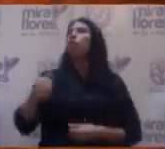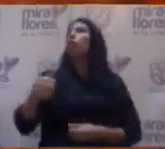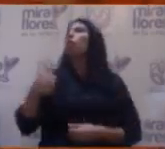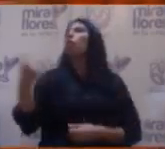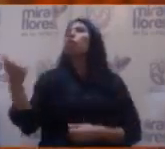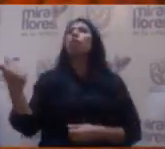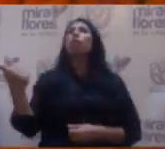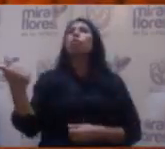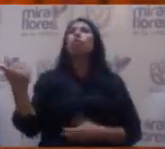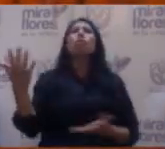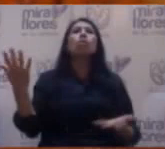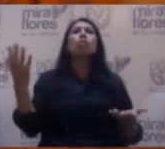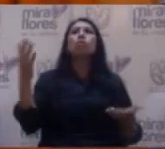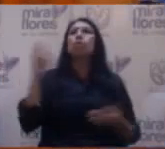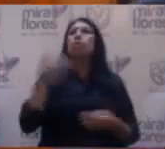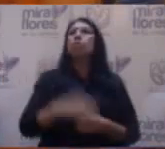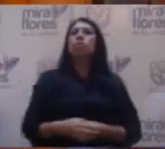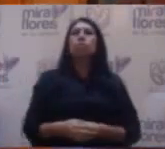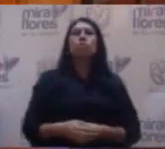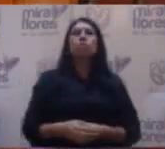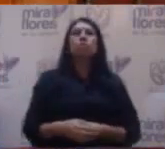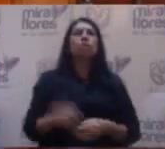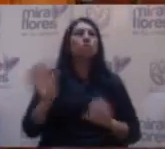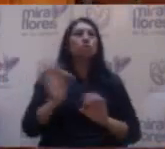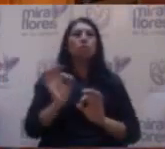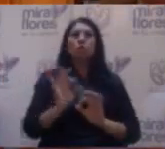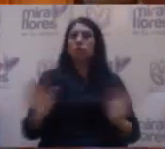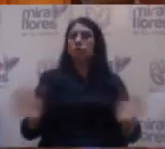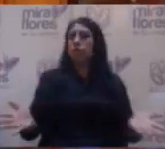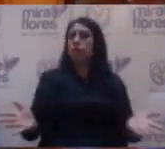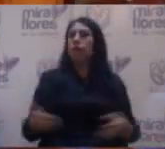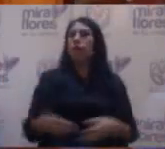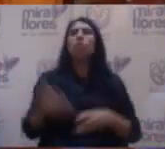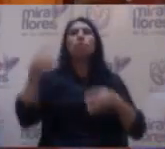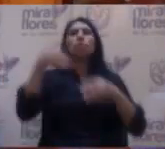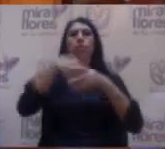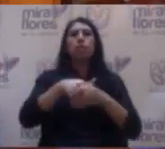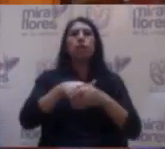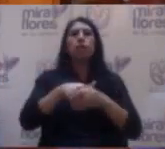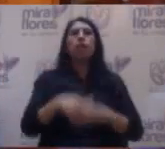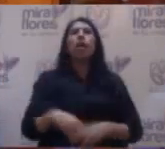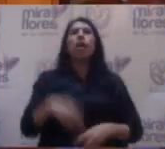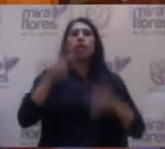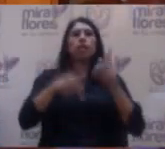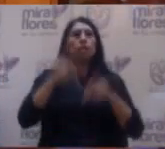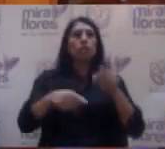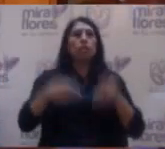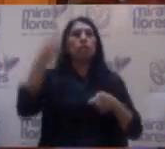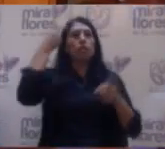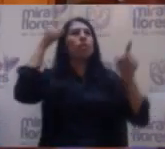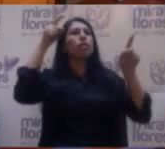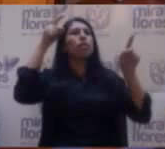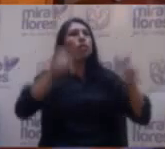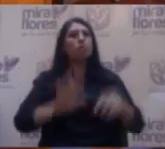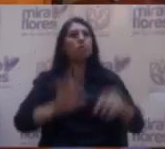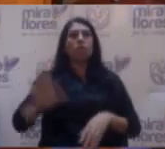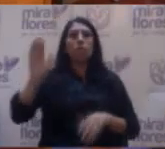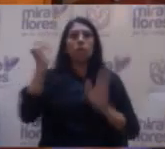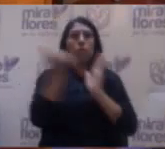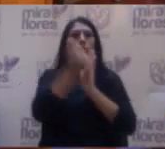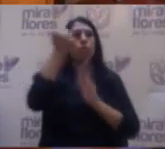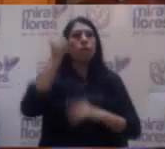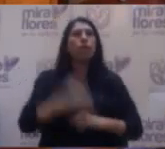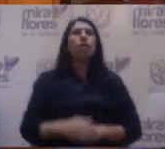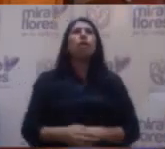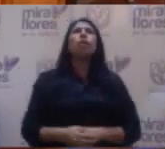intervención? Si no hay más intervenciones, vamos a proceder a votar. Aquellos miembros del Consejo que estén a favor de aprobar esta subvención,